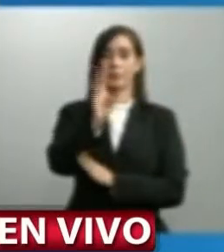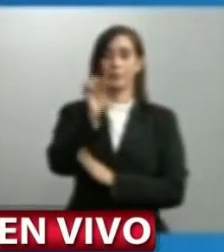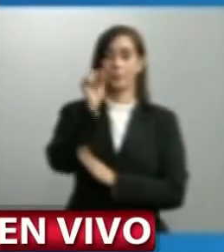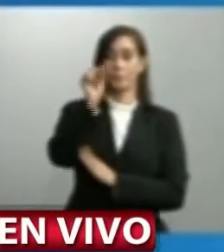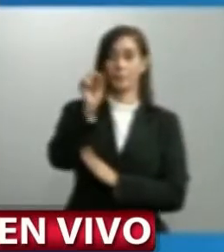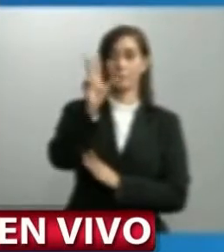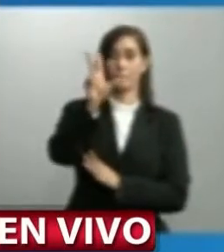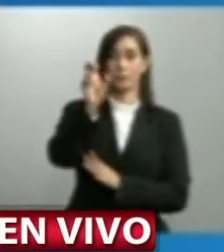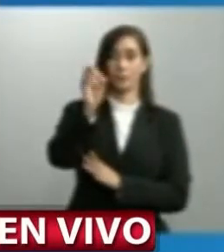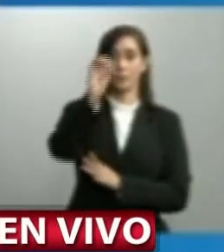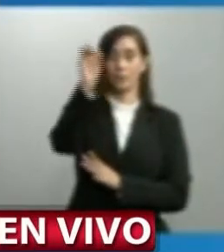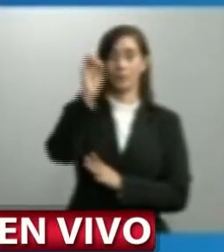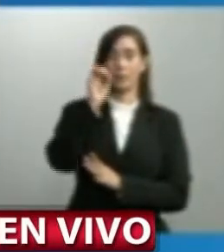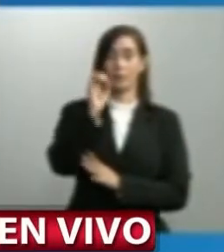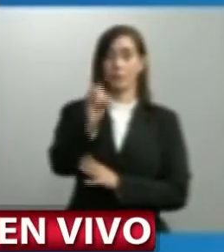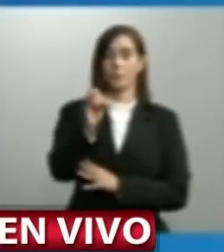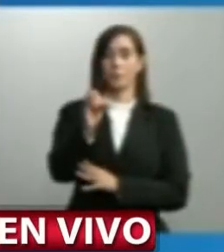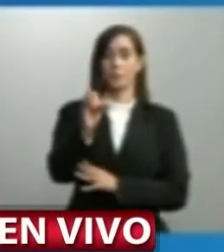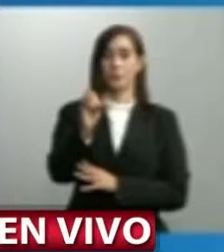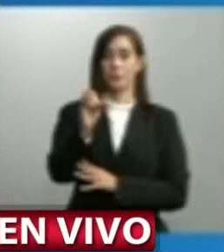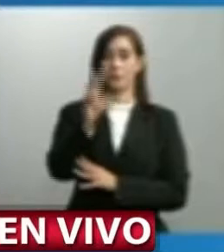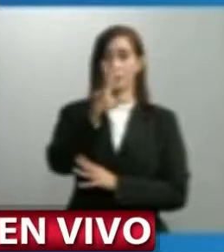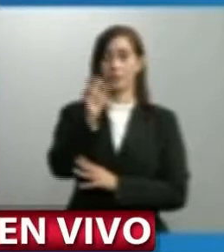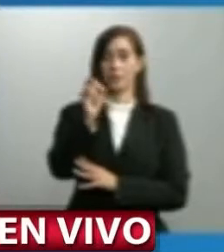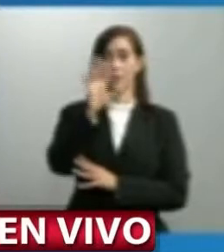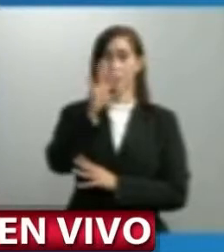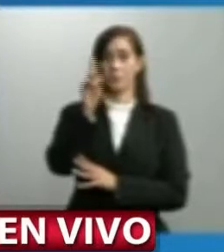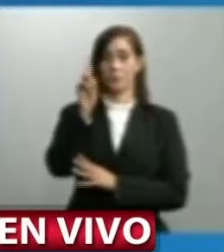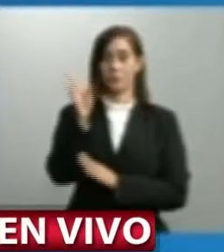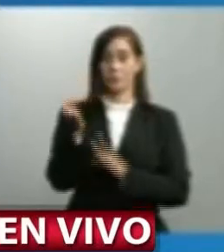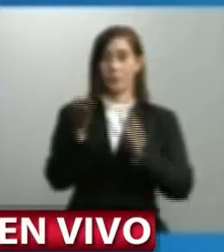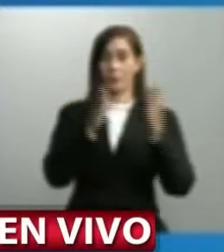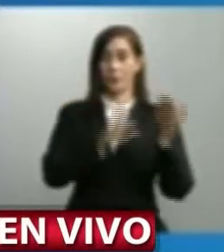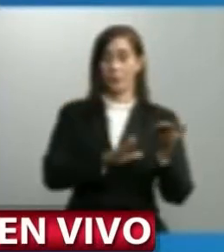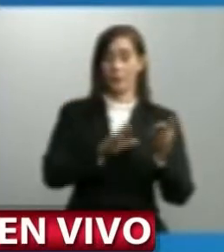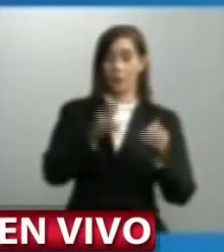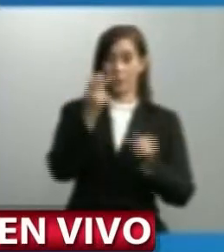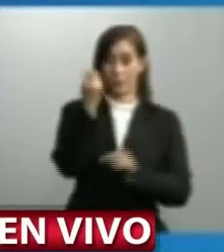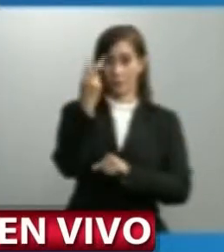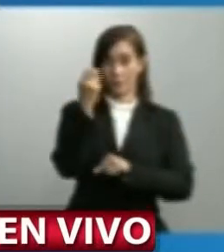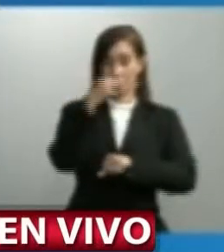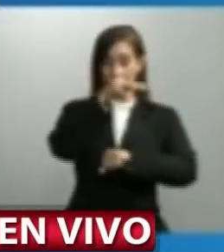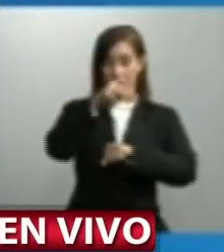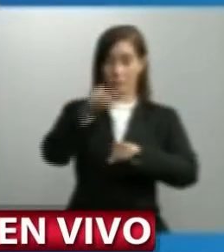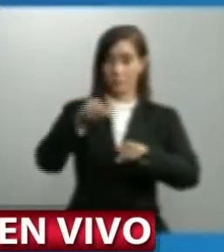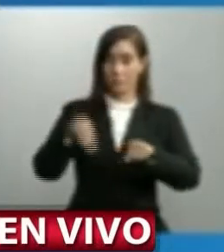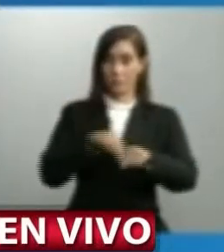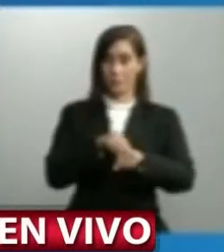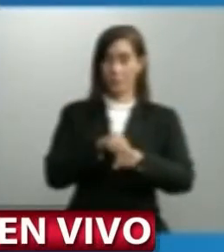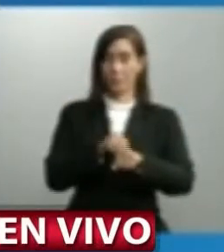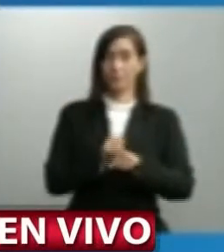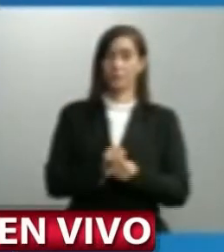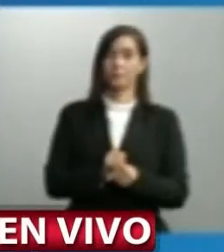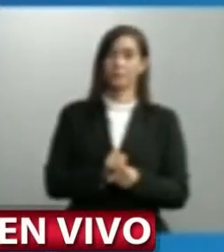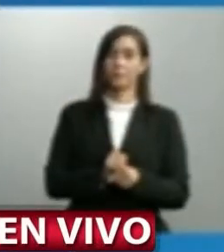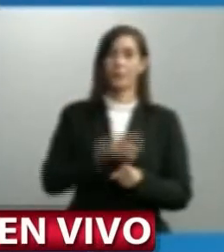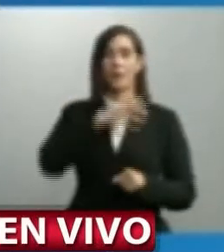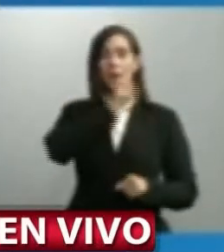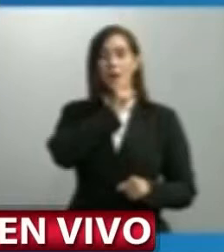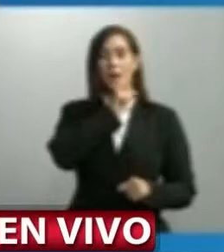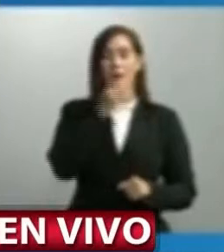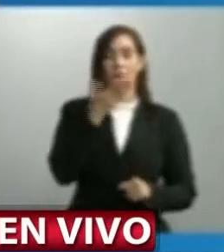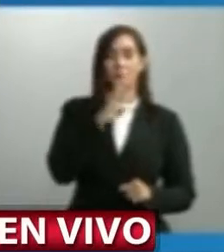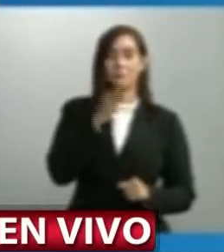76.30%, 351 fallecidos en 12 municipios. La media de edad de